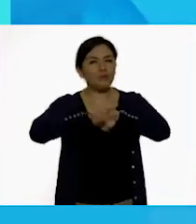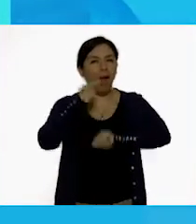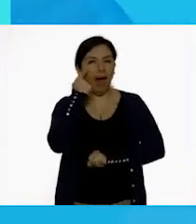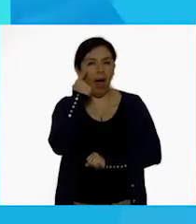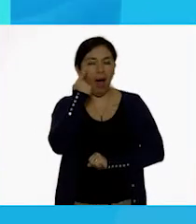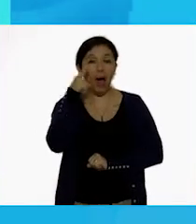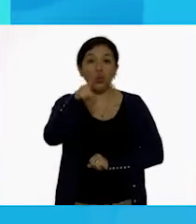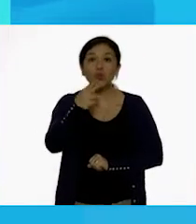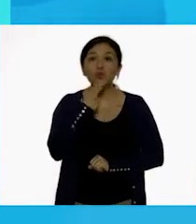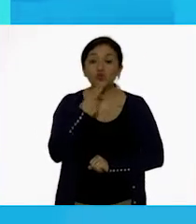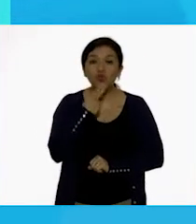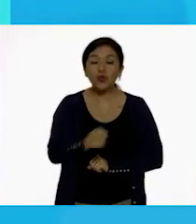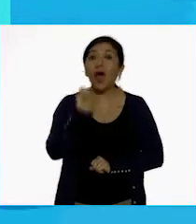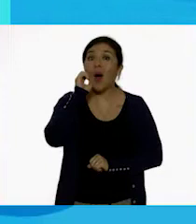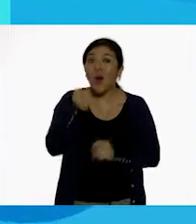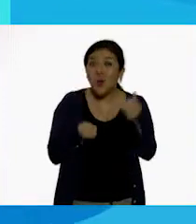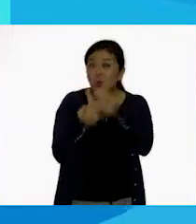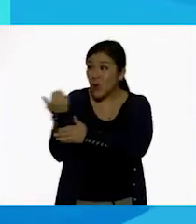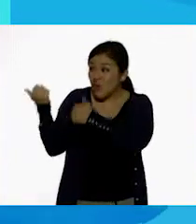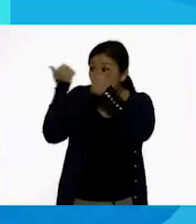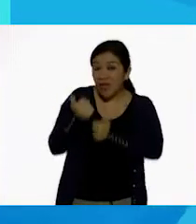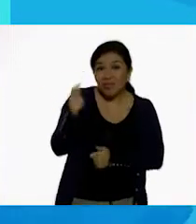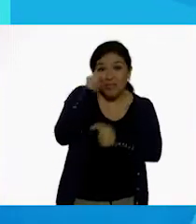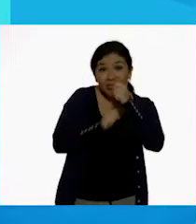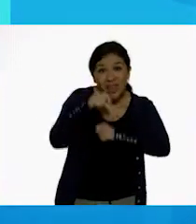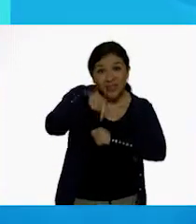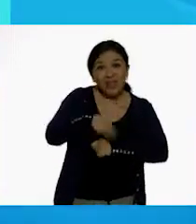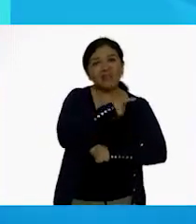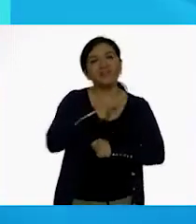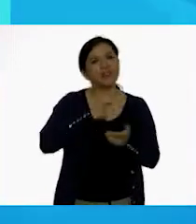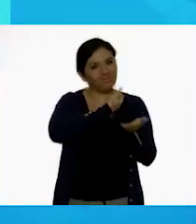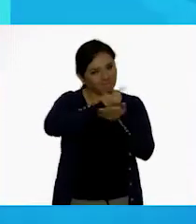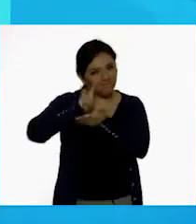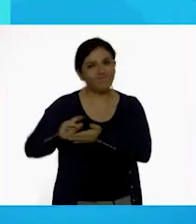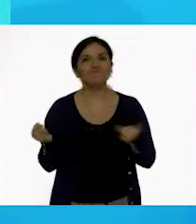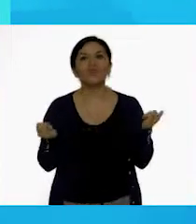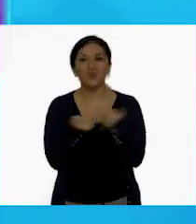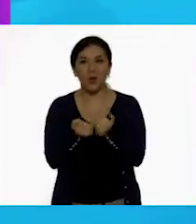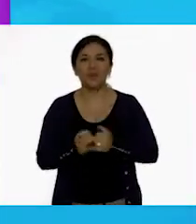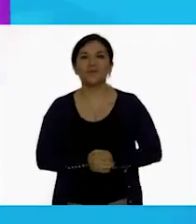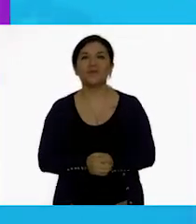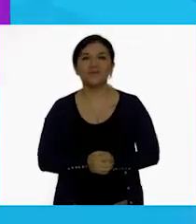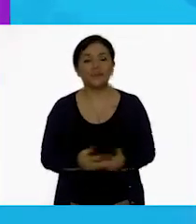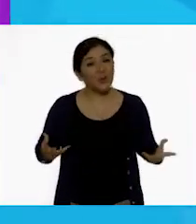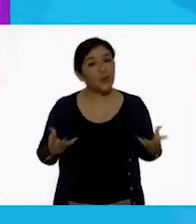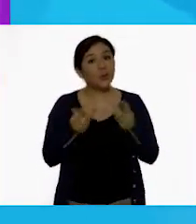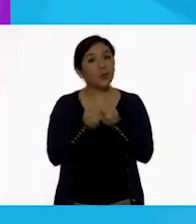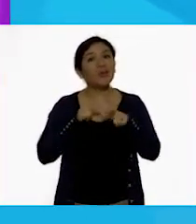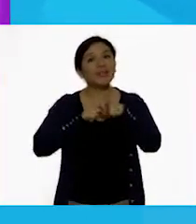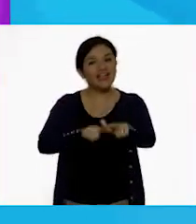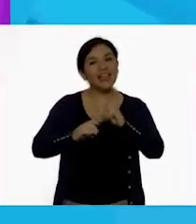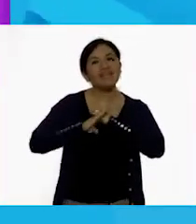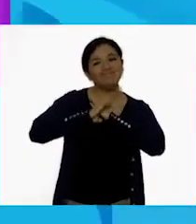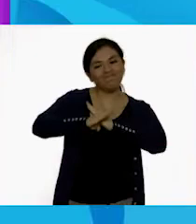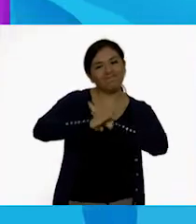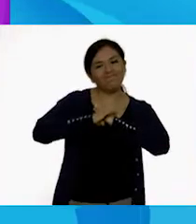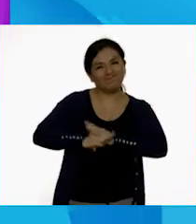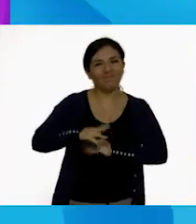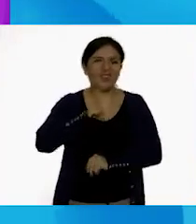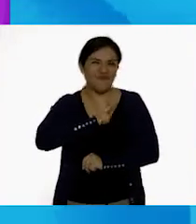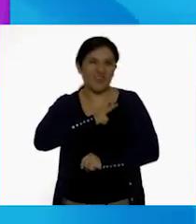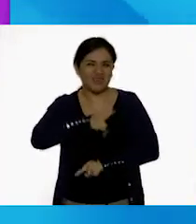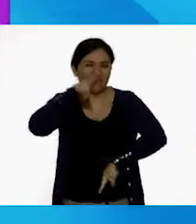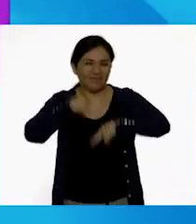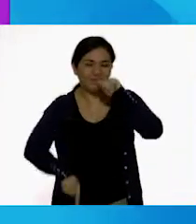más utilizas. También las cosas que compres en la tienda o en el supermercado. Sigamos luchando juntos contra este